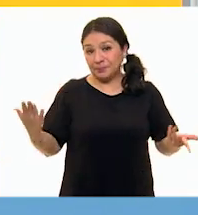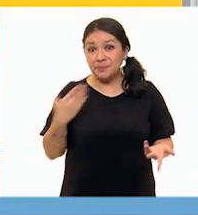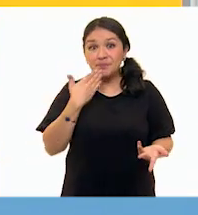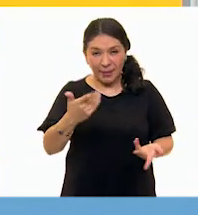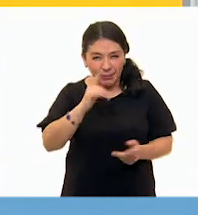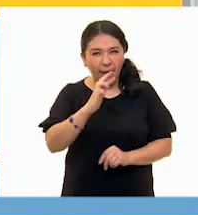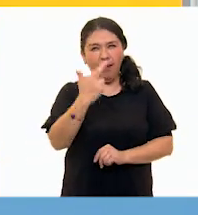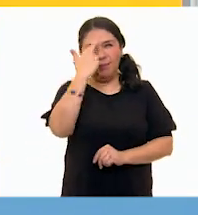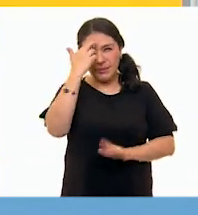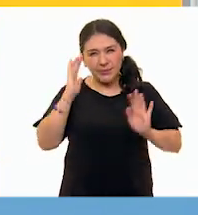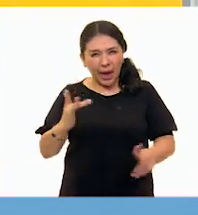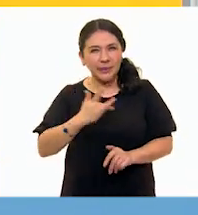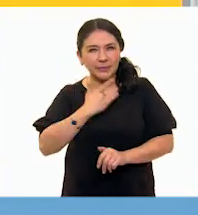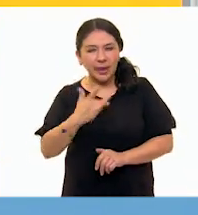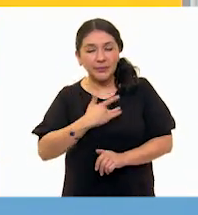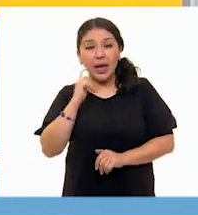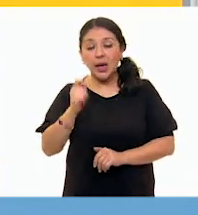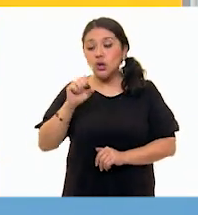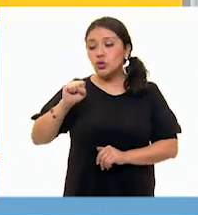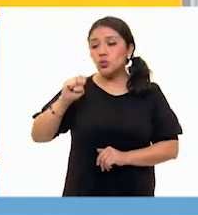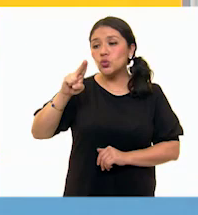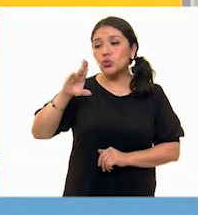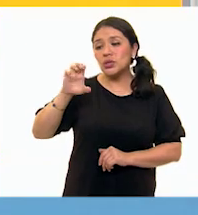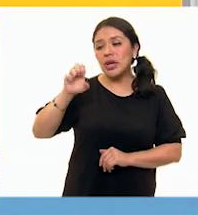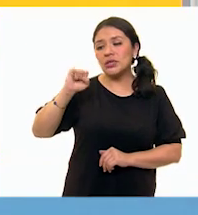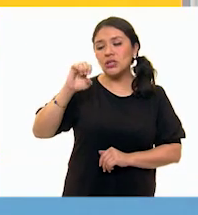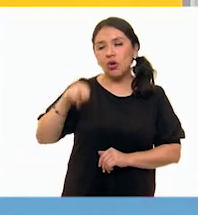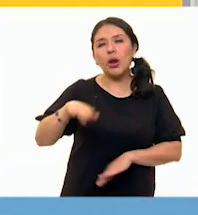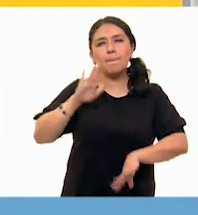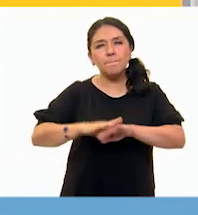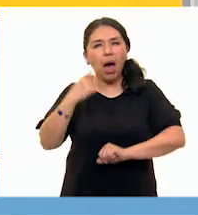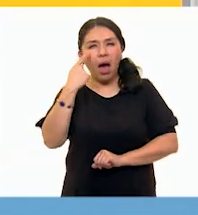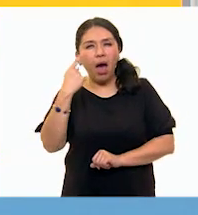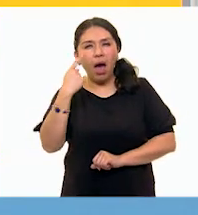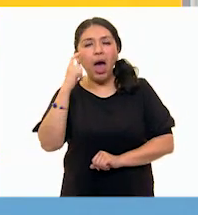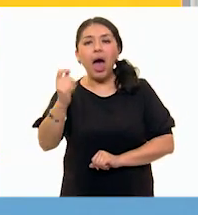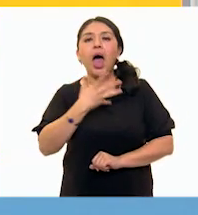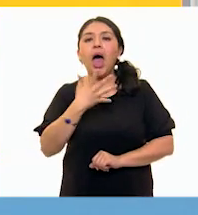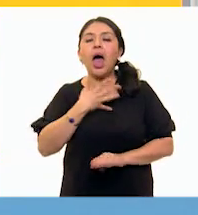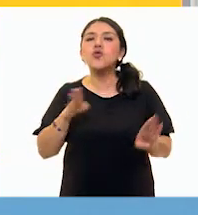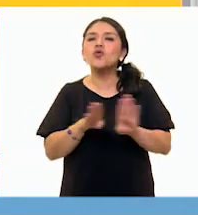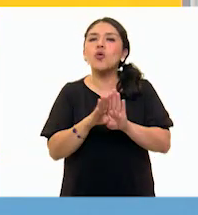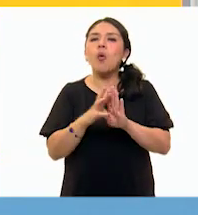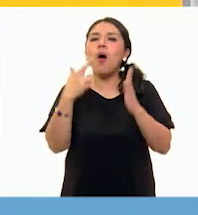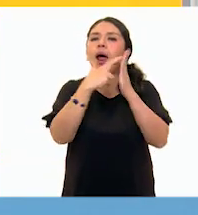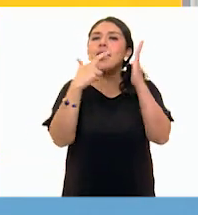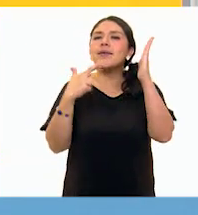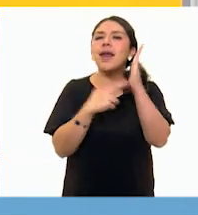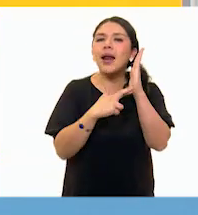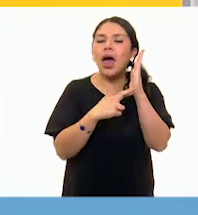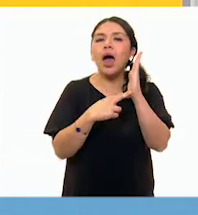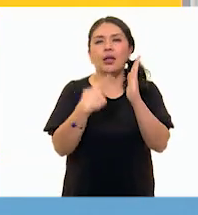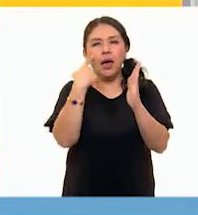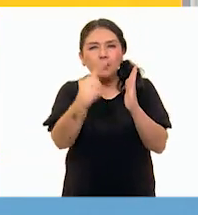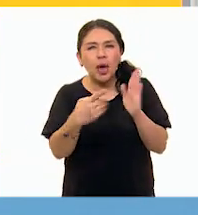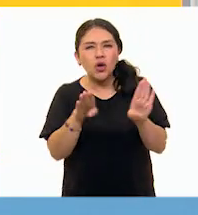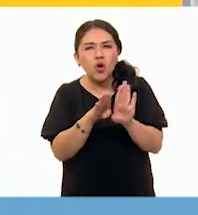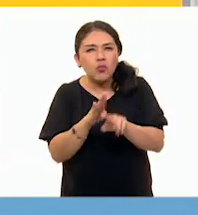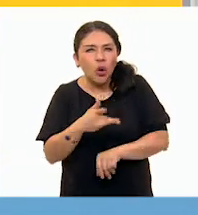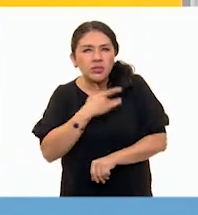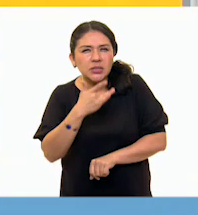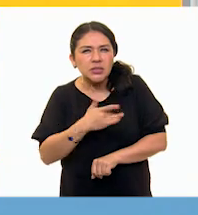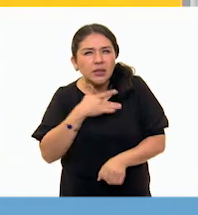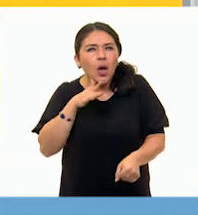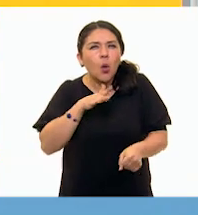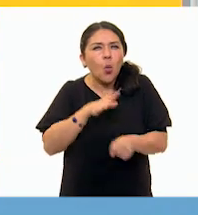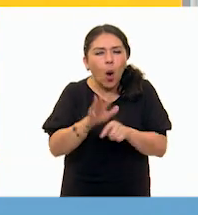hayan recordado que las sucesiones usualmente tienen un patrón o regla que nos permiten predecir cuál